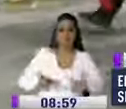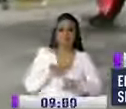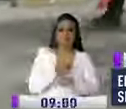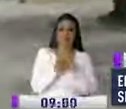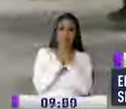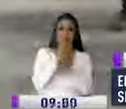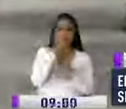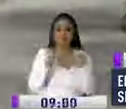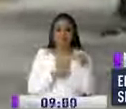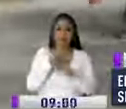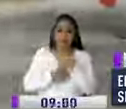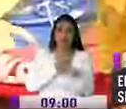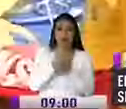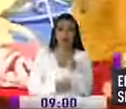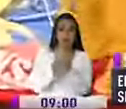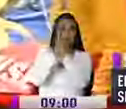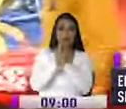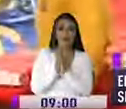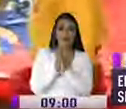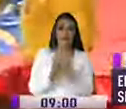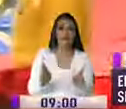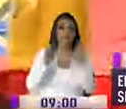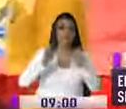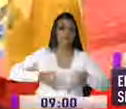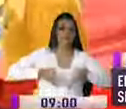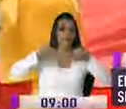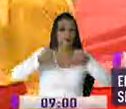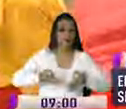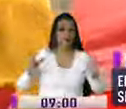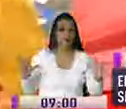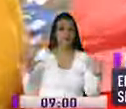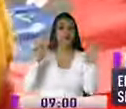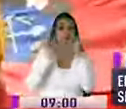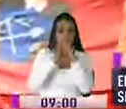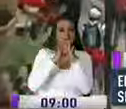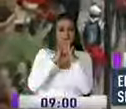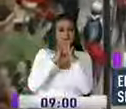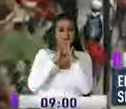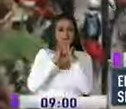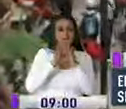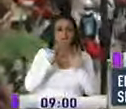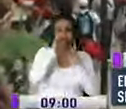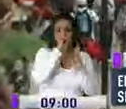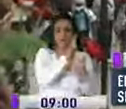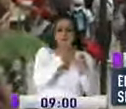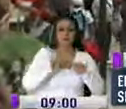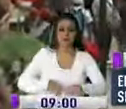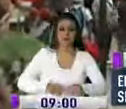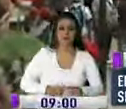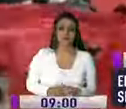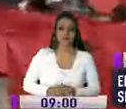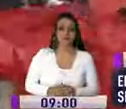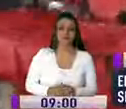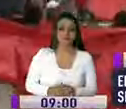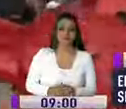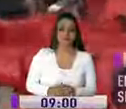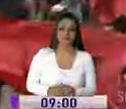tras largos años se van emitiendo, esta vez tengan acogida dentro del gobierno. Informo Javier